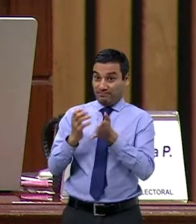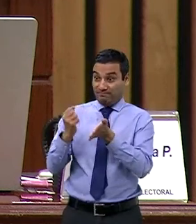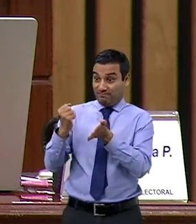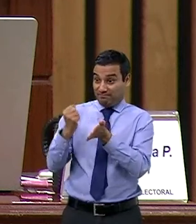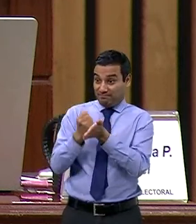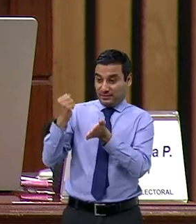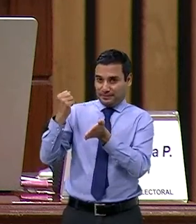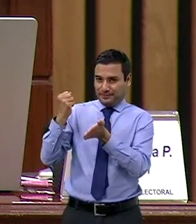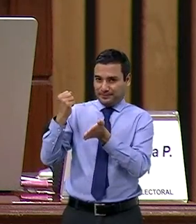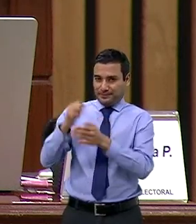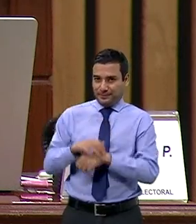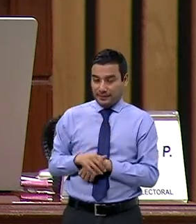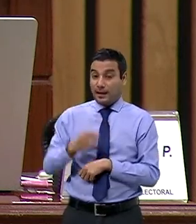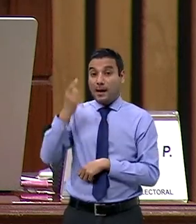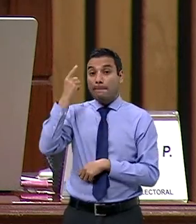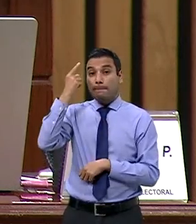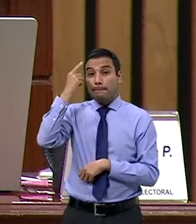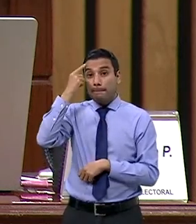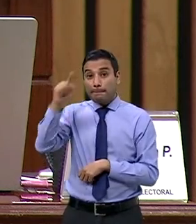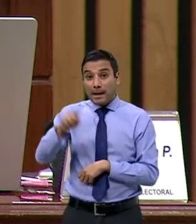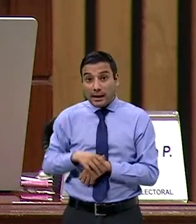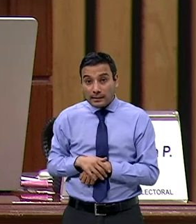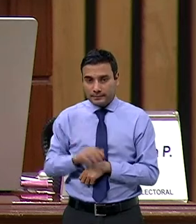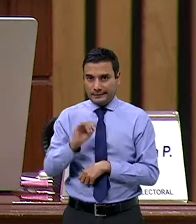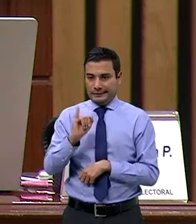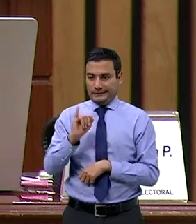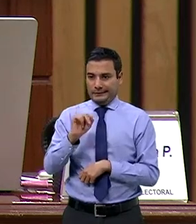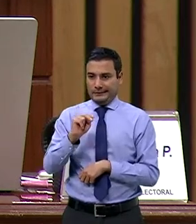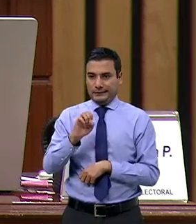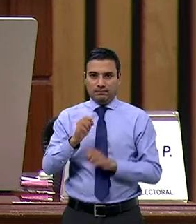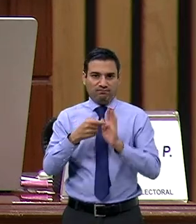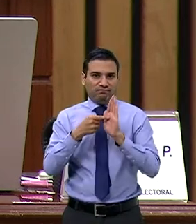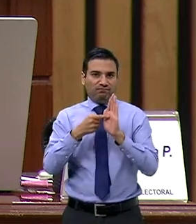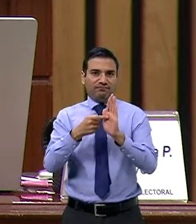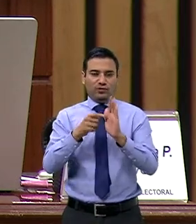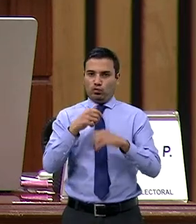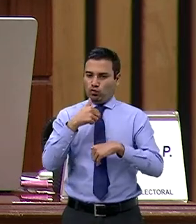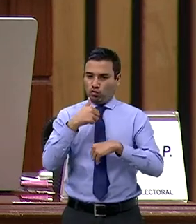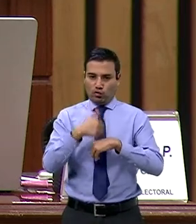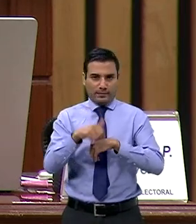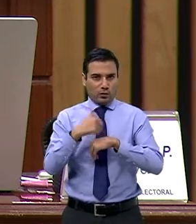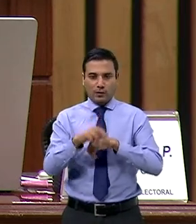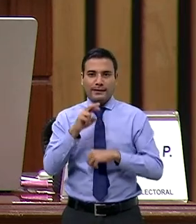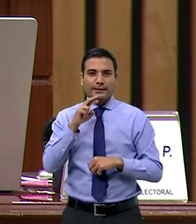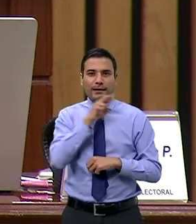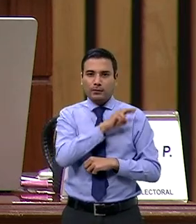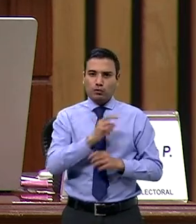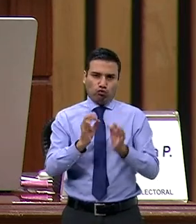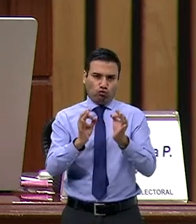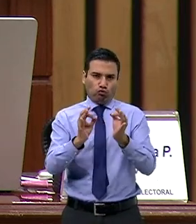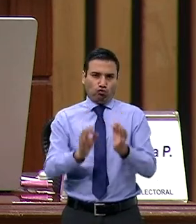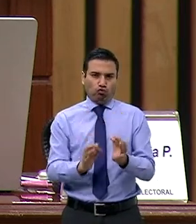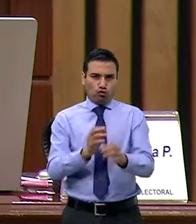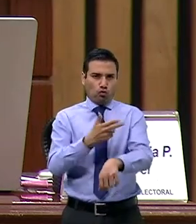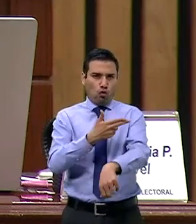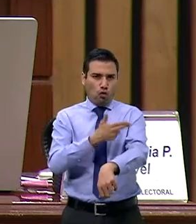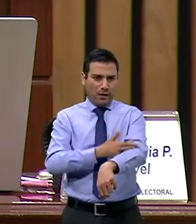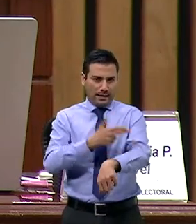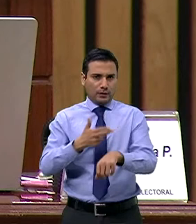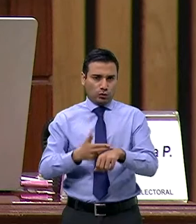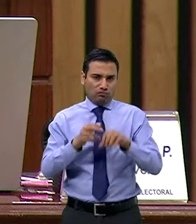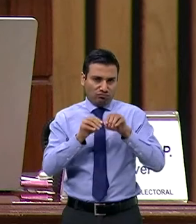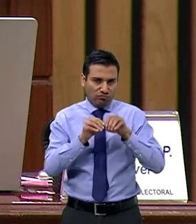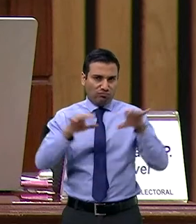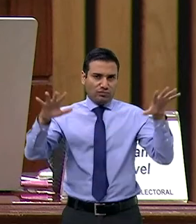el compromiso de este instituto con la transparencia y la rendición de cuentas y el acceso a la información oportuna de la